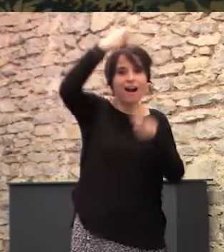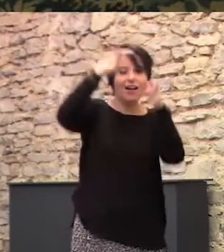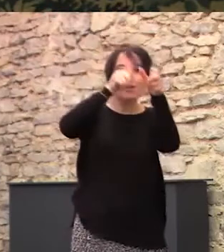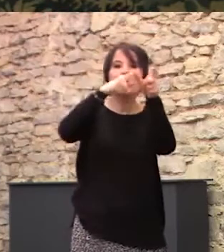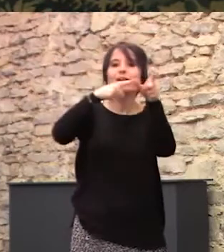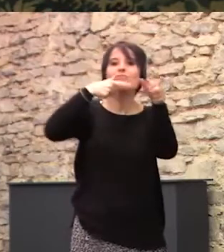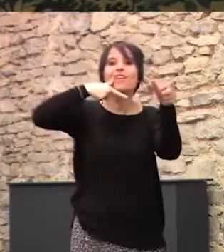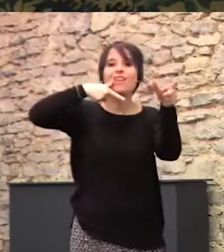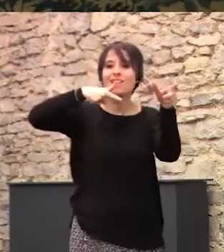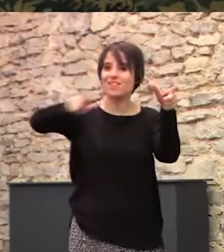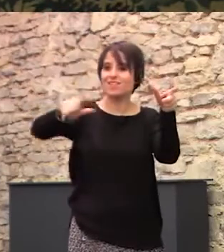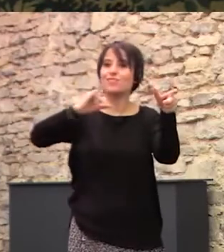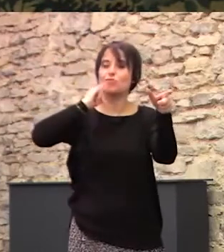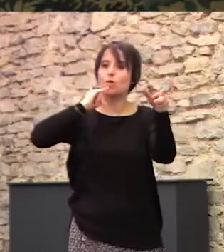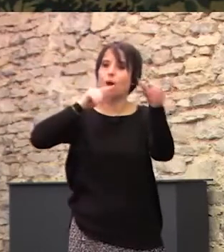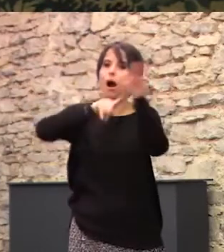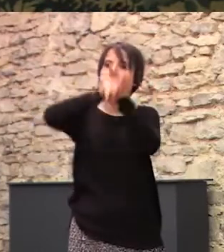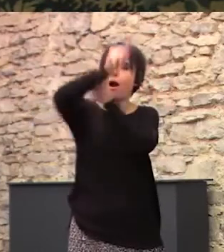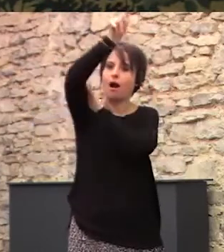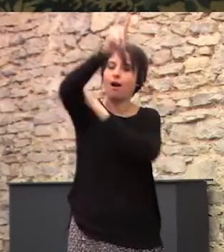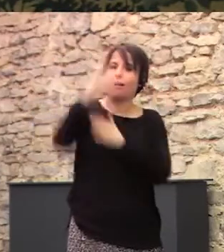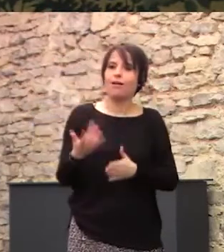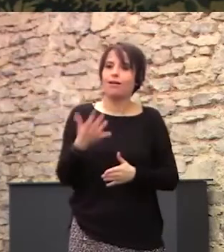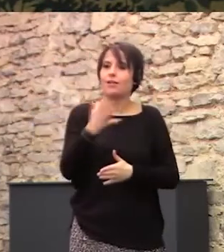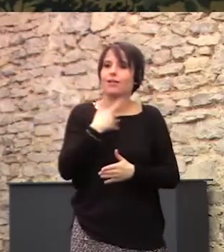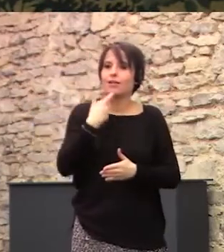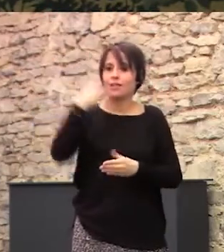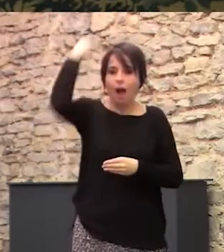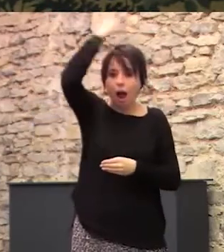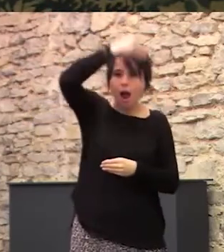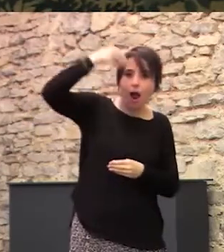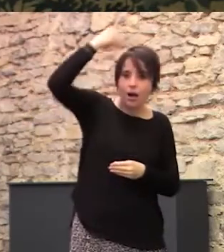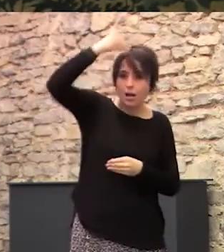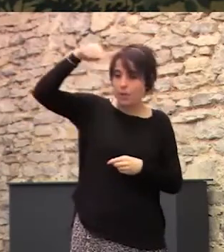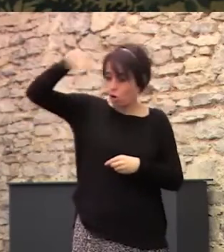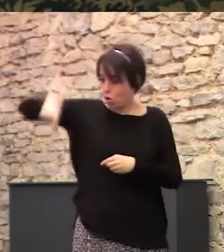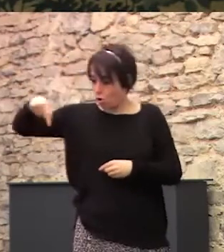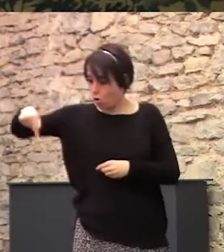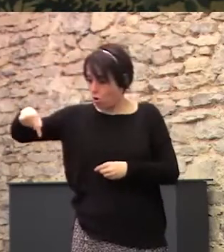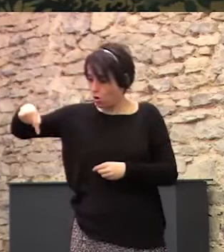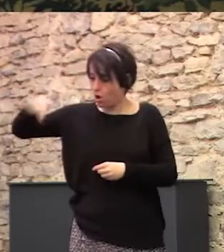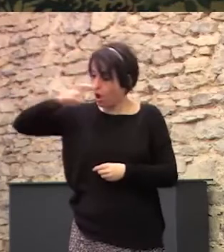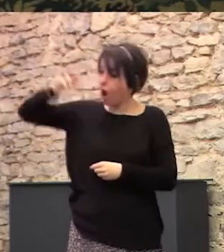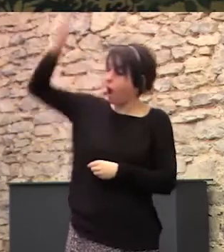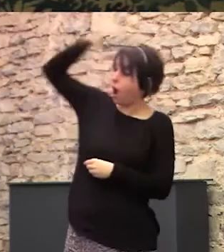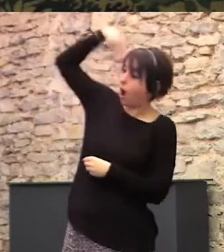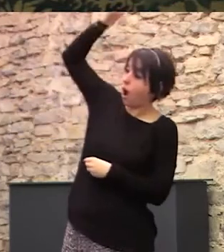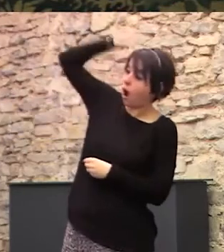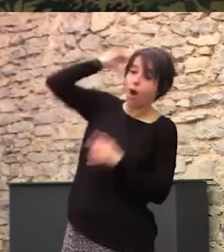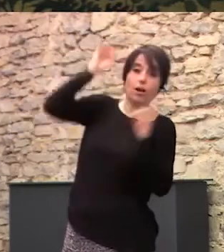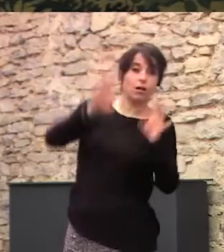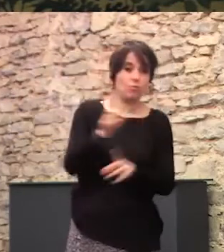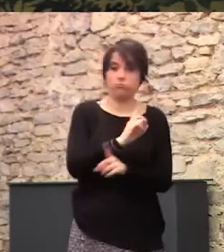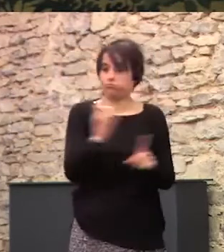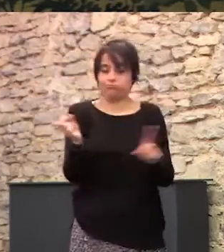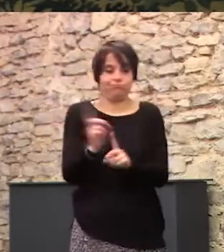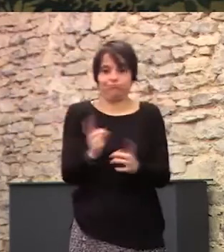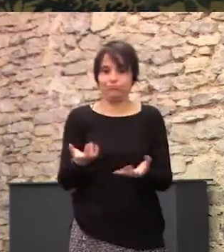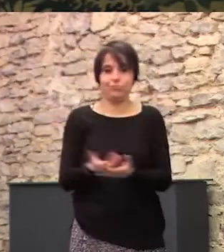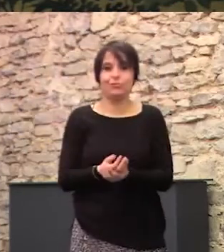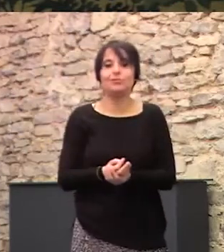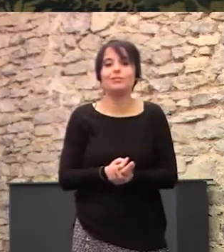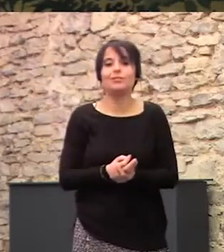que ha evolucionado, ¿vale? El árabe que se utiliza hoy en día no es el mismo árabe que se utilizaba hace 14